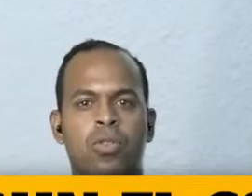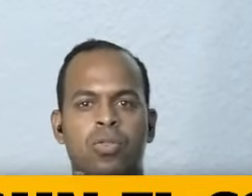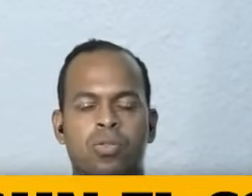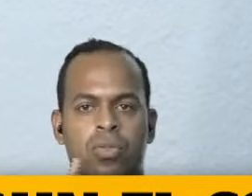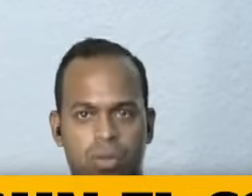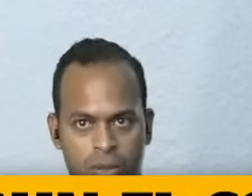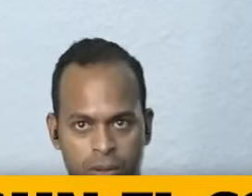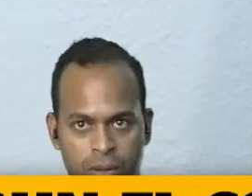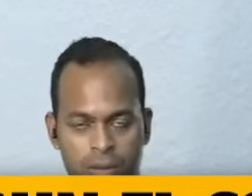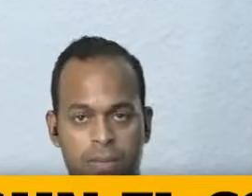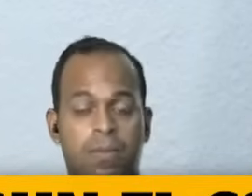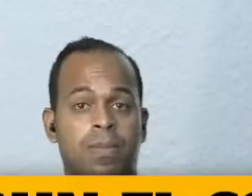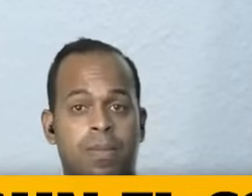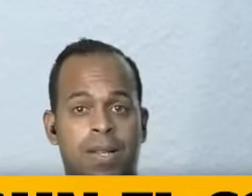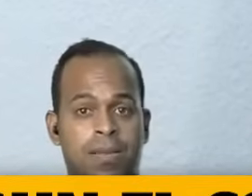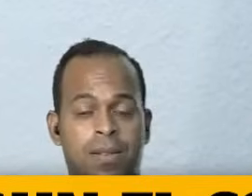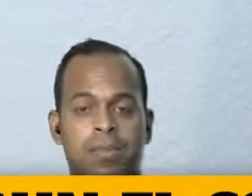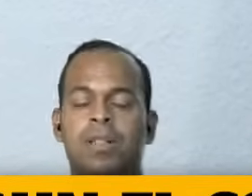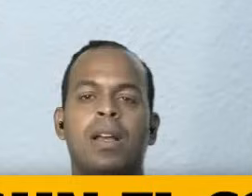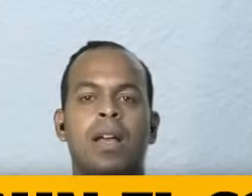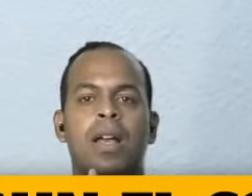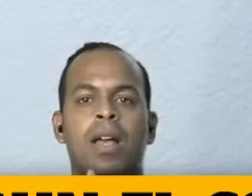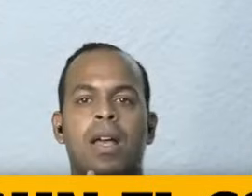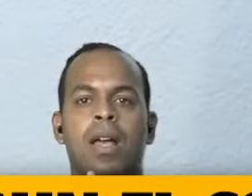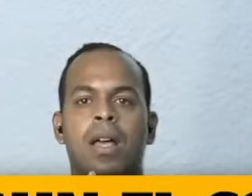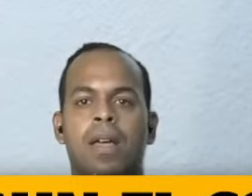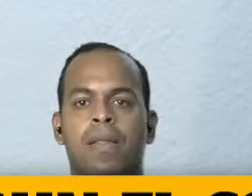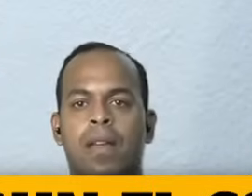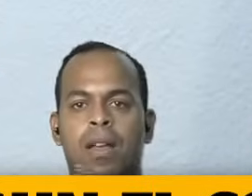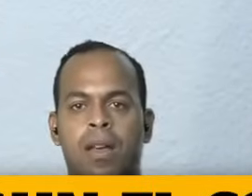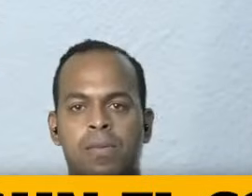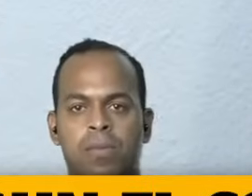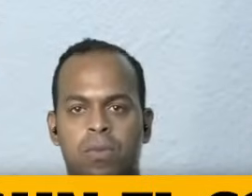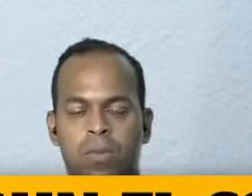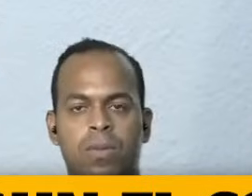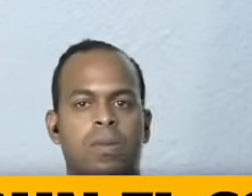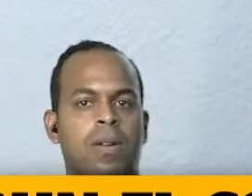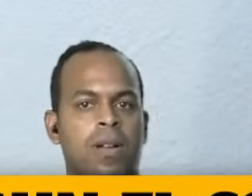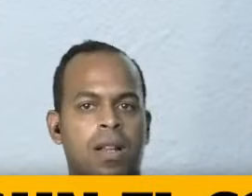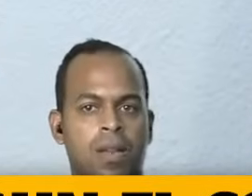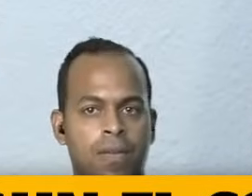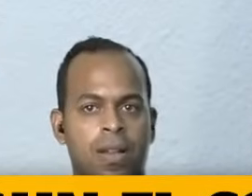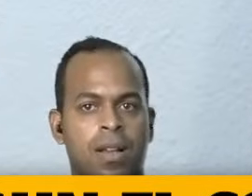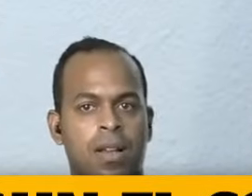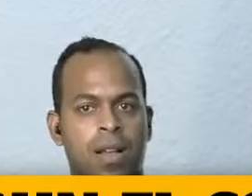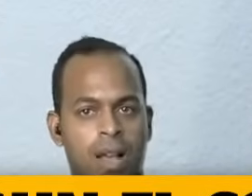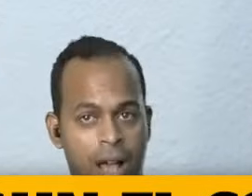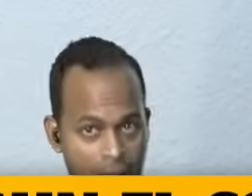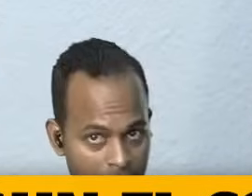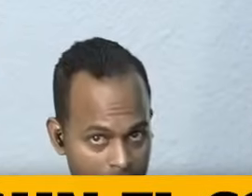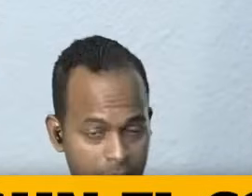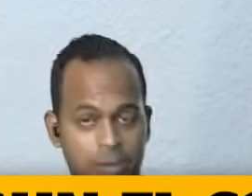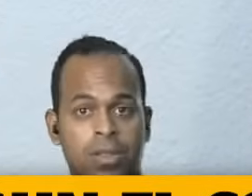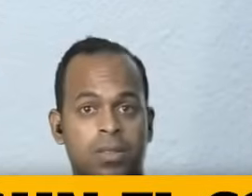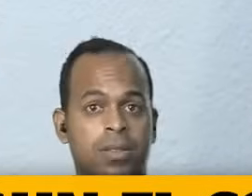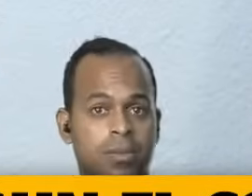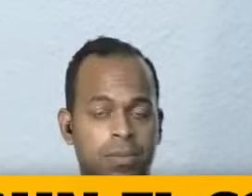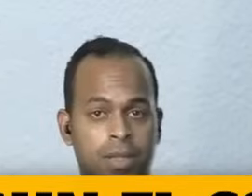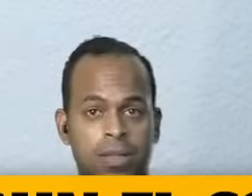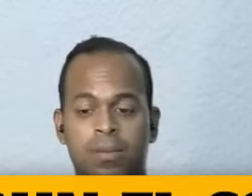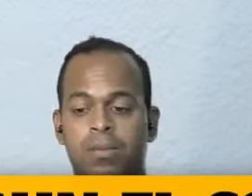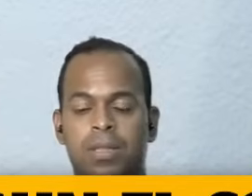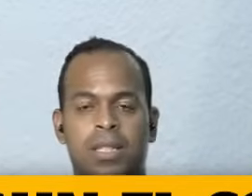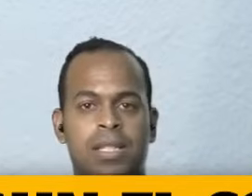En amarilla, Dajabón, La Vega, Atomayor, San Pedro de Macorís, María Trinidad Sánchez, Santiago, La